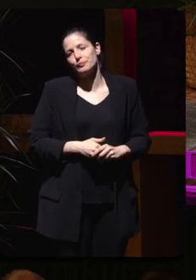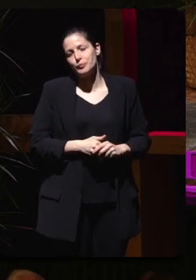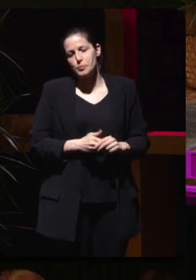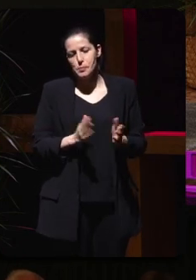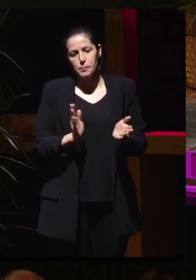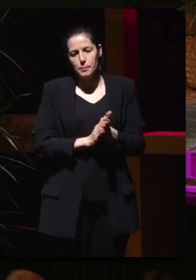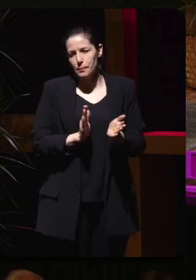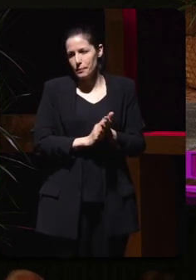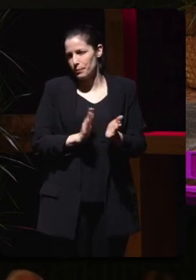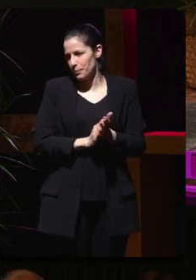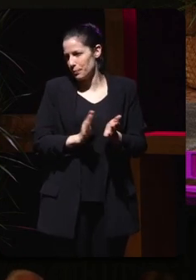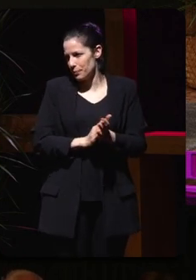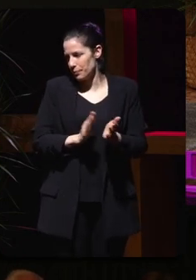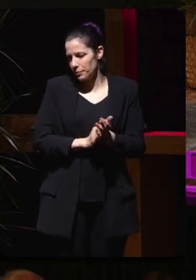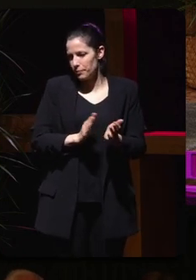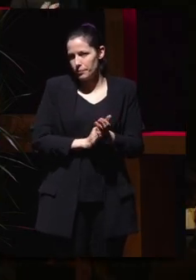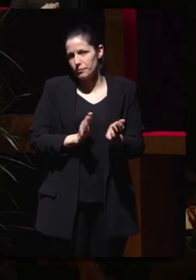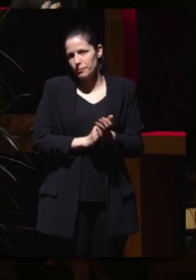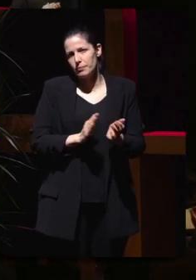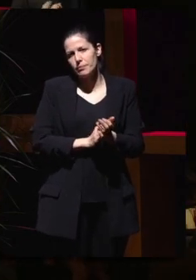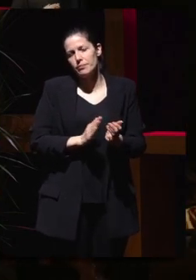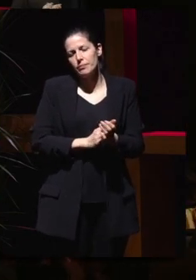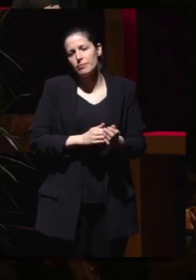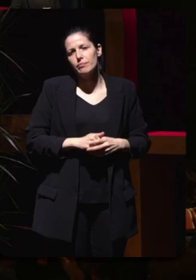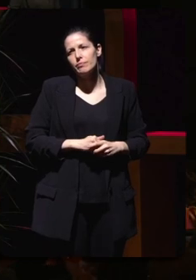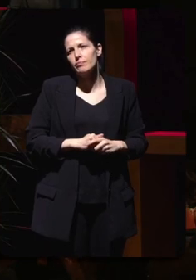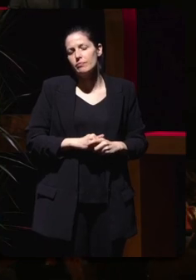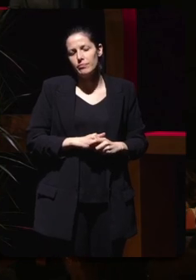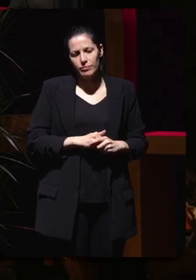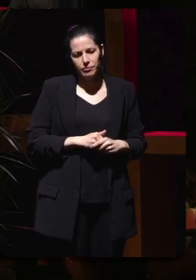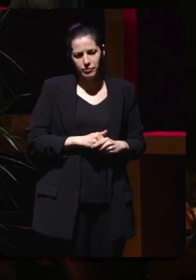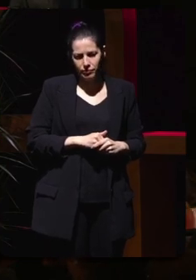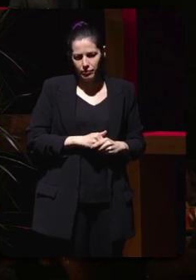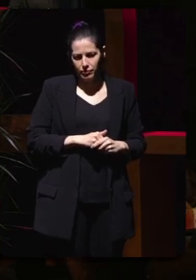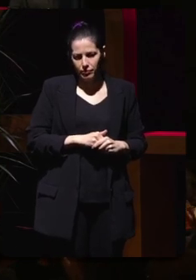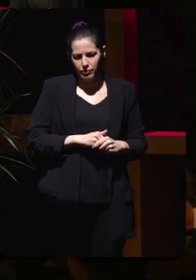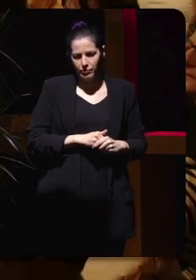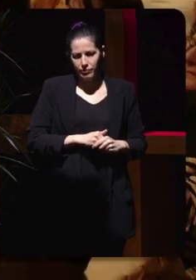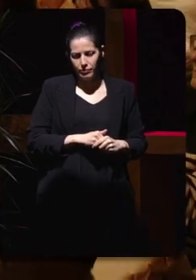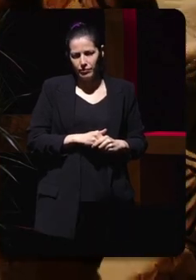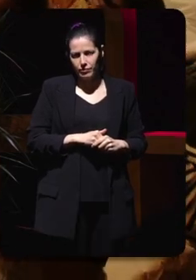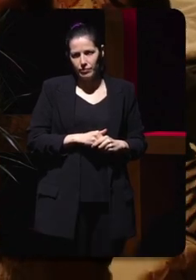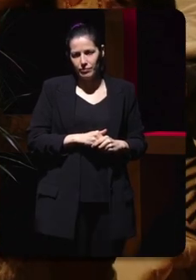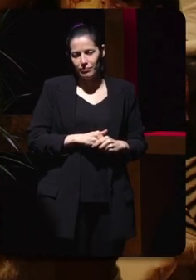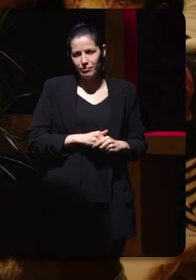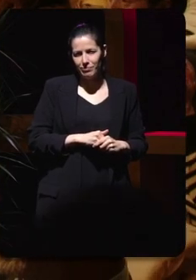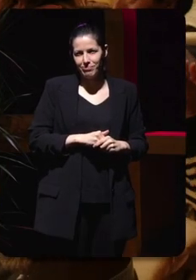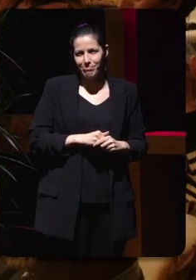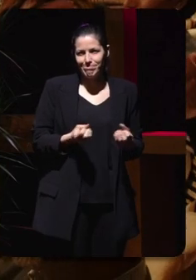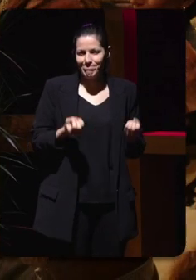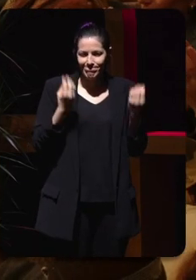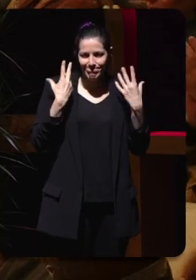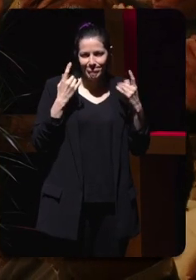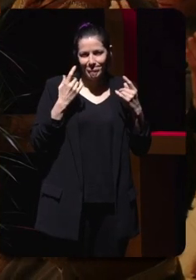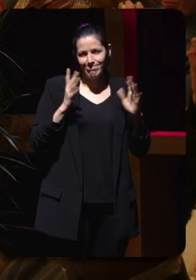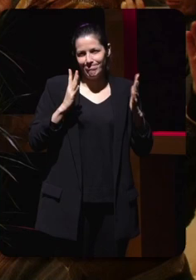que pongo voz a lo que piensa todo el mundo. Hay que hacer una segunda entrega contigo en Peligrosas 2024, porque tendrías